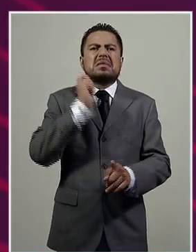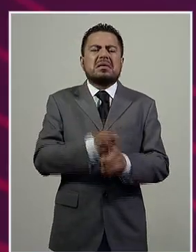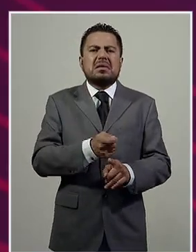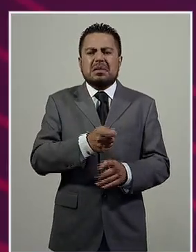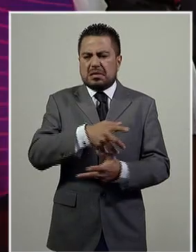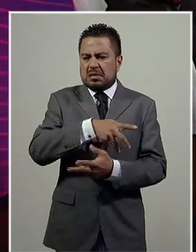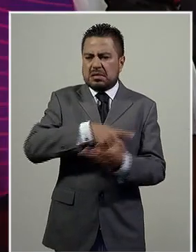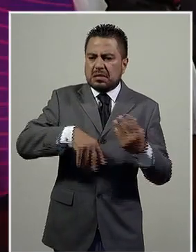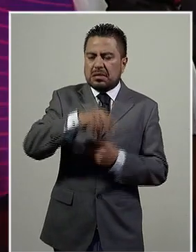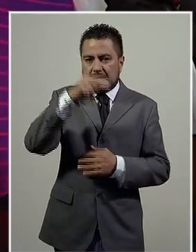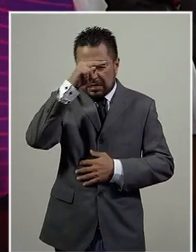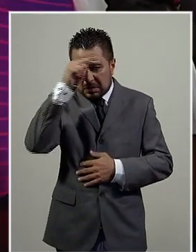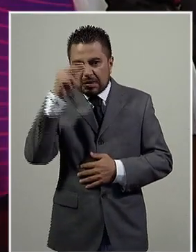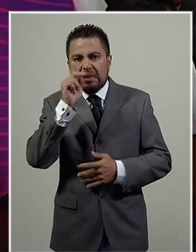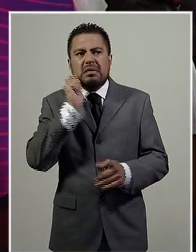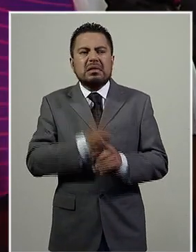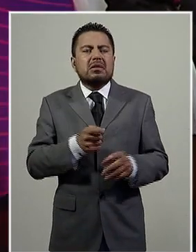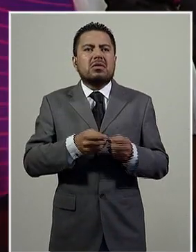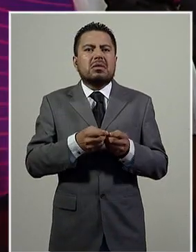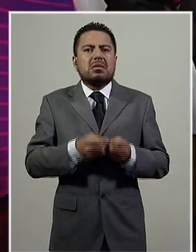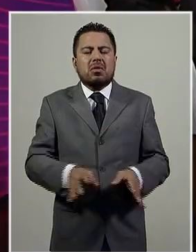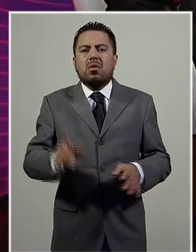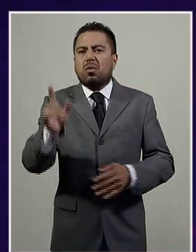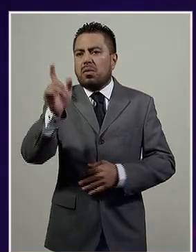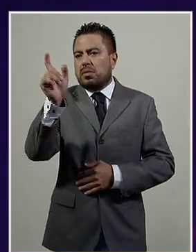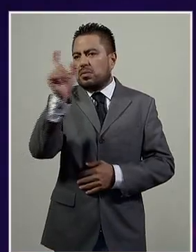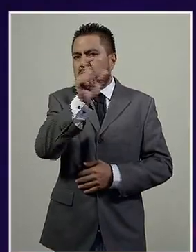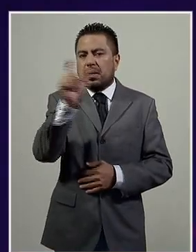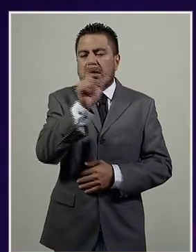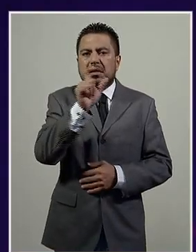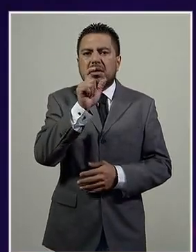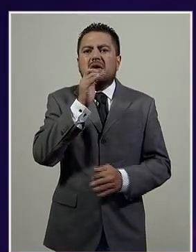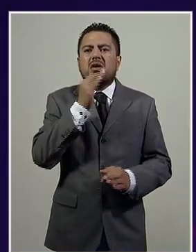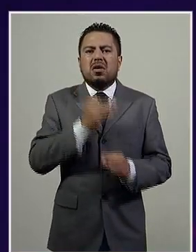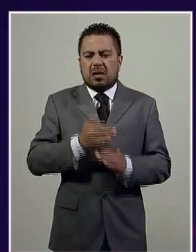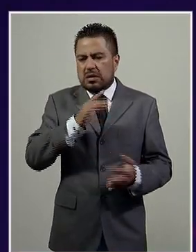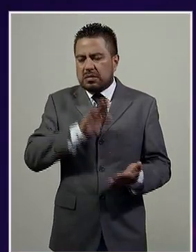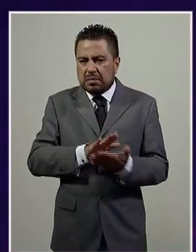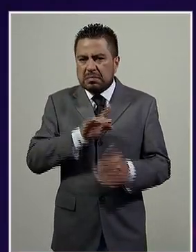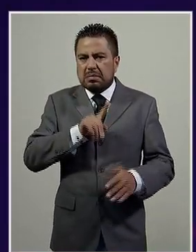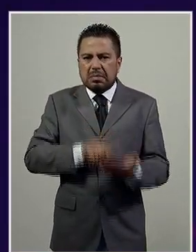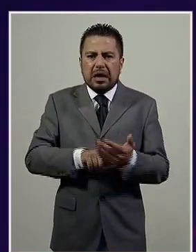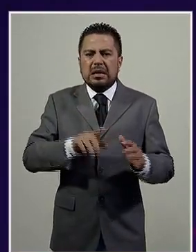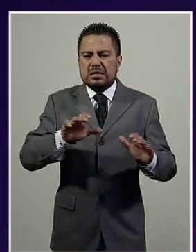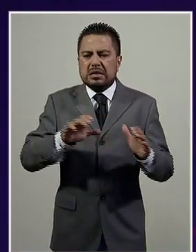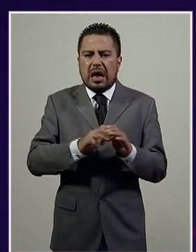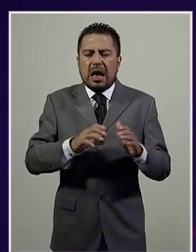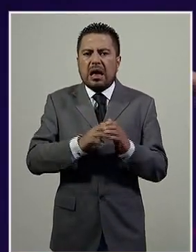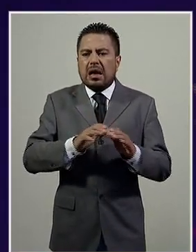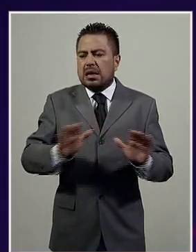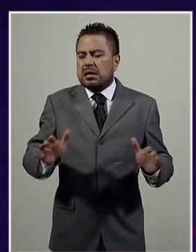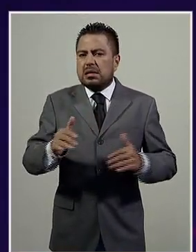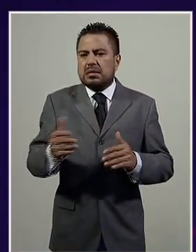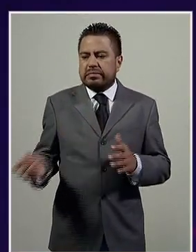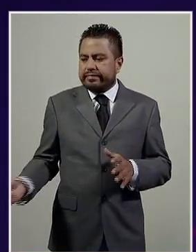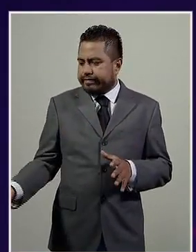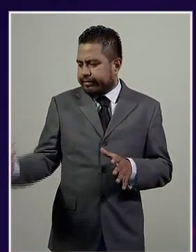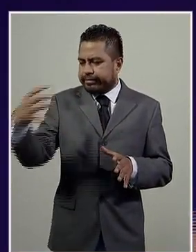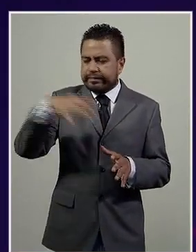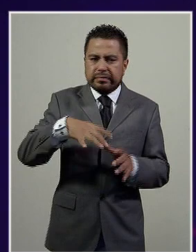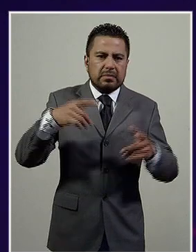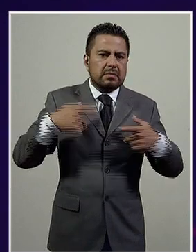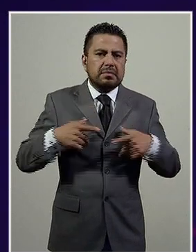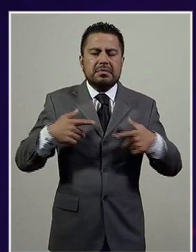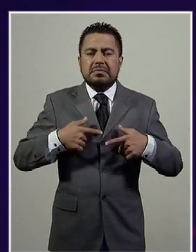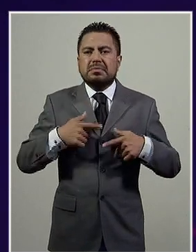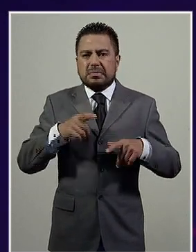la economía mexicana cuando está tratando de meter en una caja a un grupo tan grande de gente? Somos un